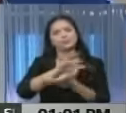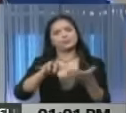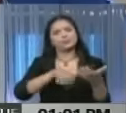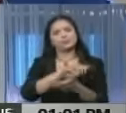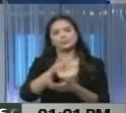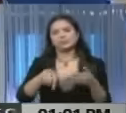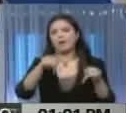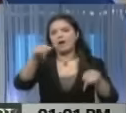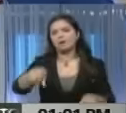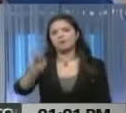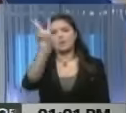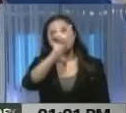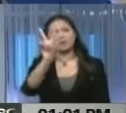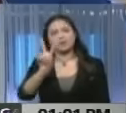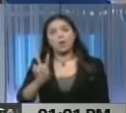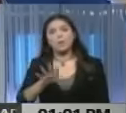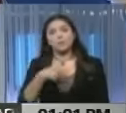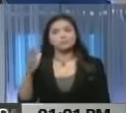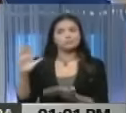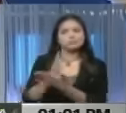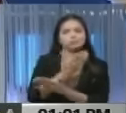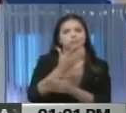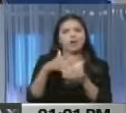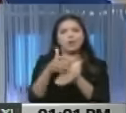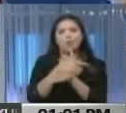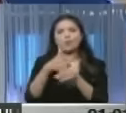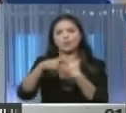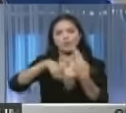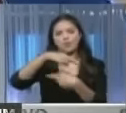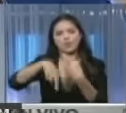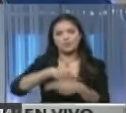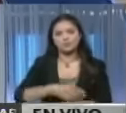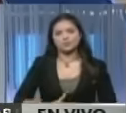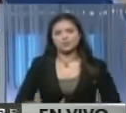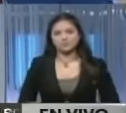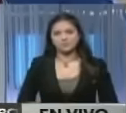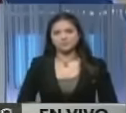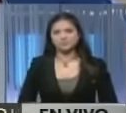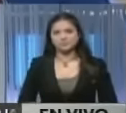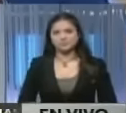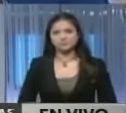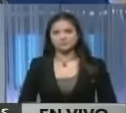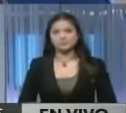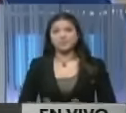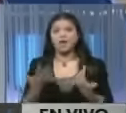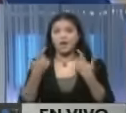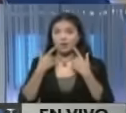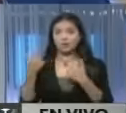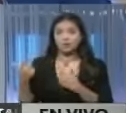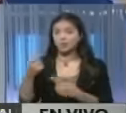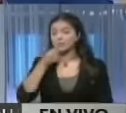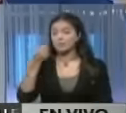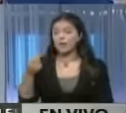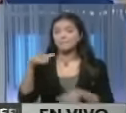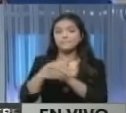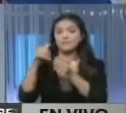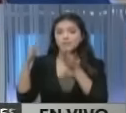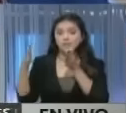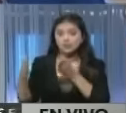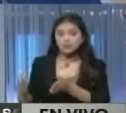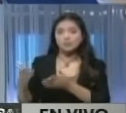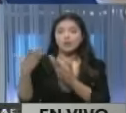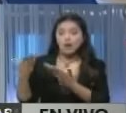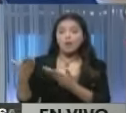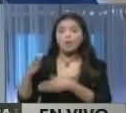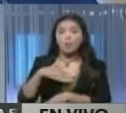violentas en Venezuela para derrocar al gobierno revolucionario. Yo les voy a dar la palabra al ministro Reverol para